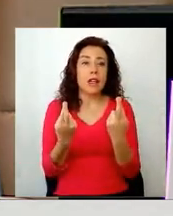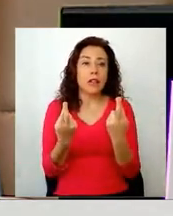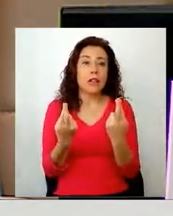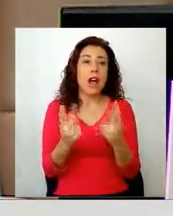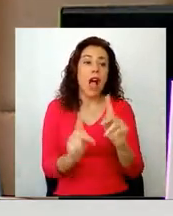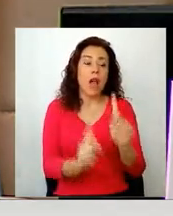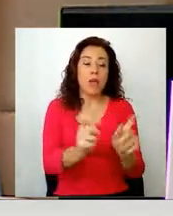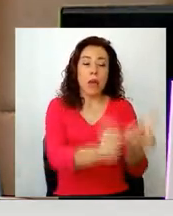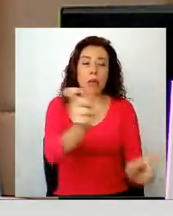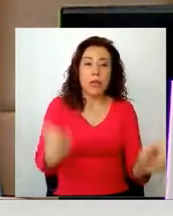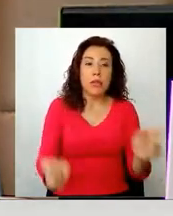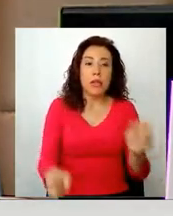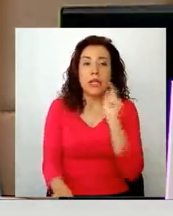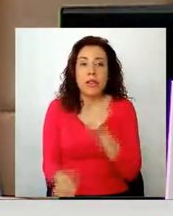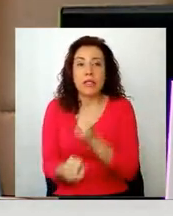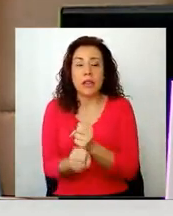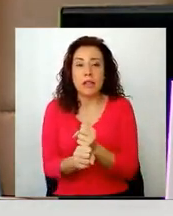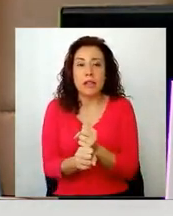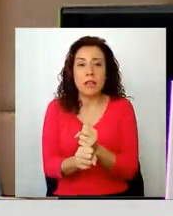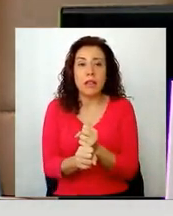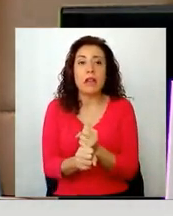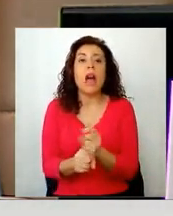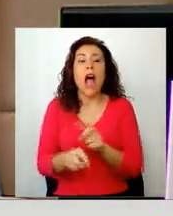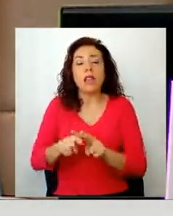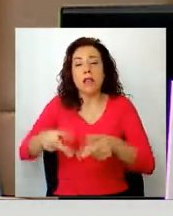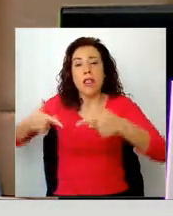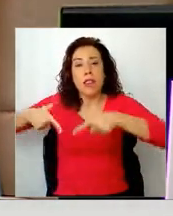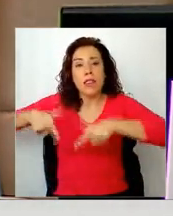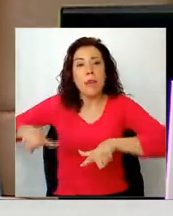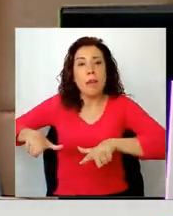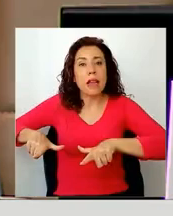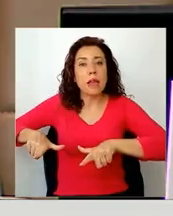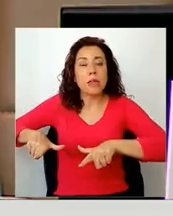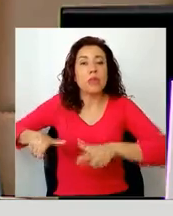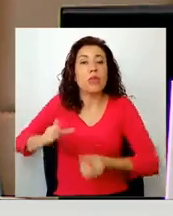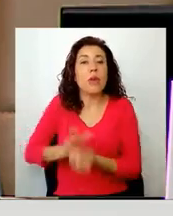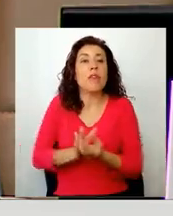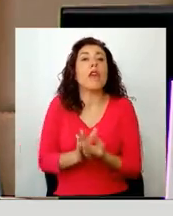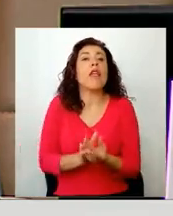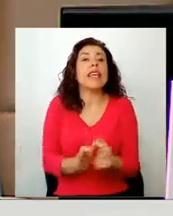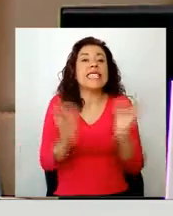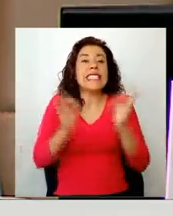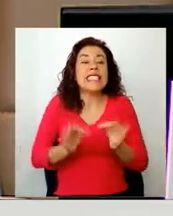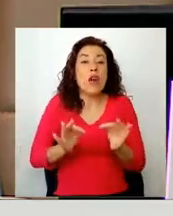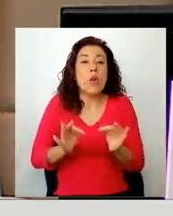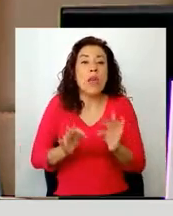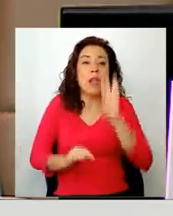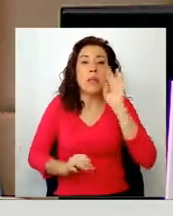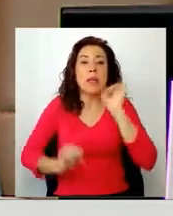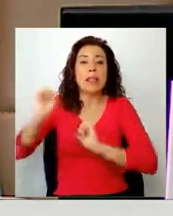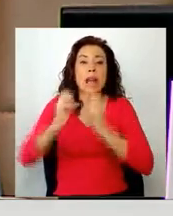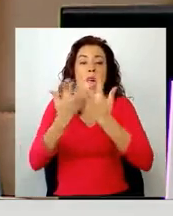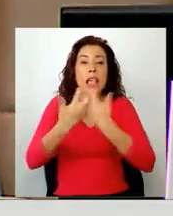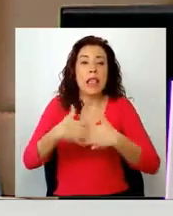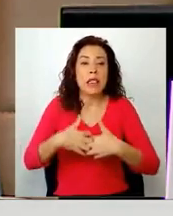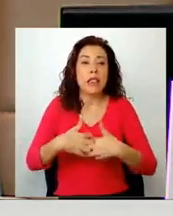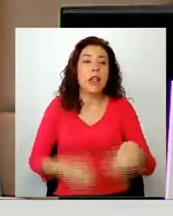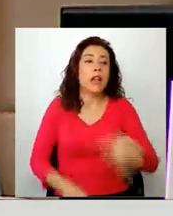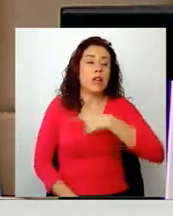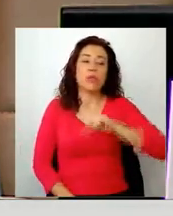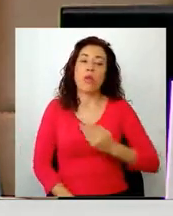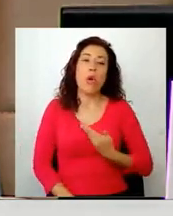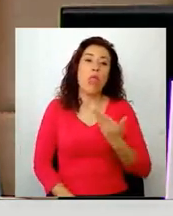la formación del departamento de seguridad e higiene Industrial No le hemos dado un justo reconocimiento